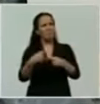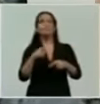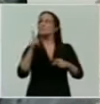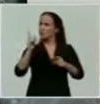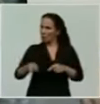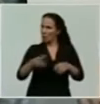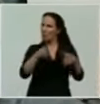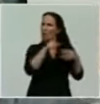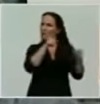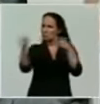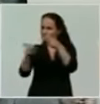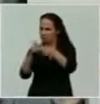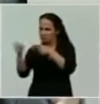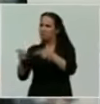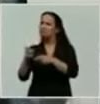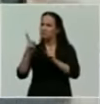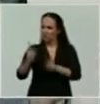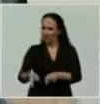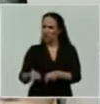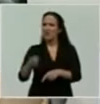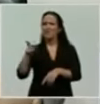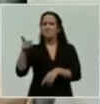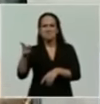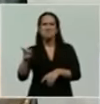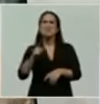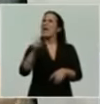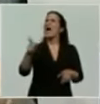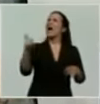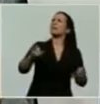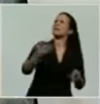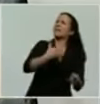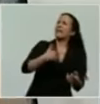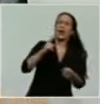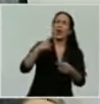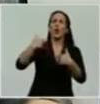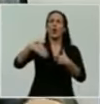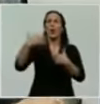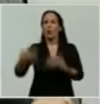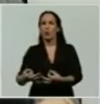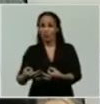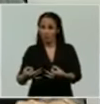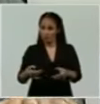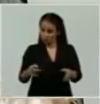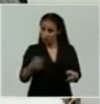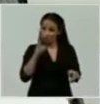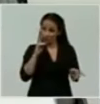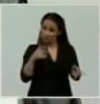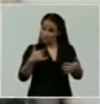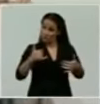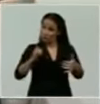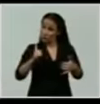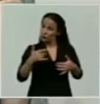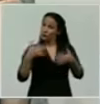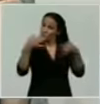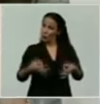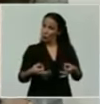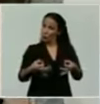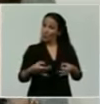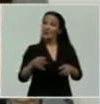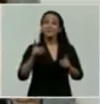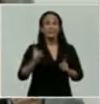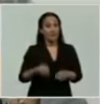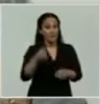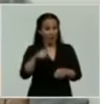críticas también, los dirigentes de la Federación Agraria, que no se iba a cumplir, que era mentira. Bueno, no solamente está cumpliendo, sino que hoy cuando abro las páginas de